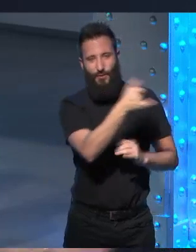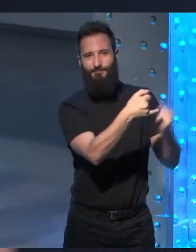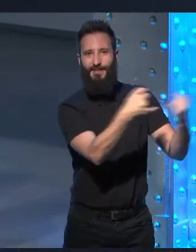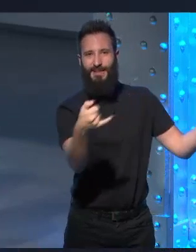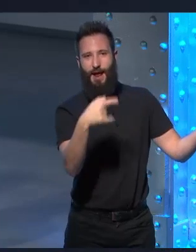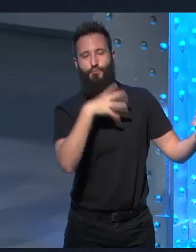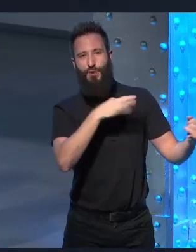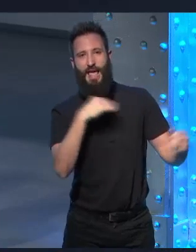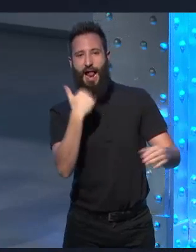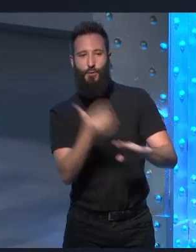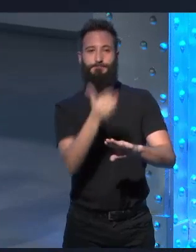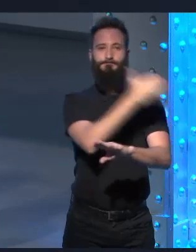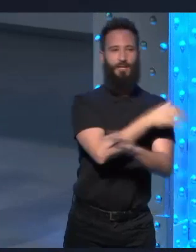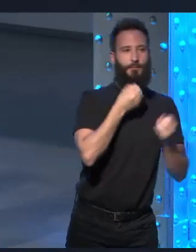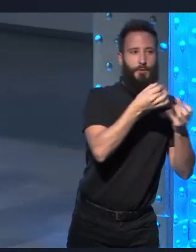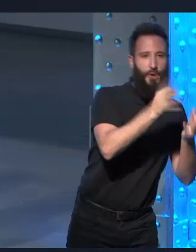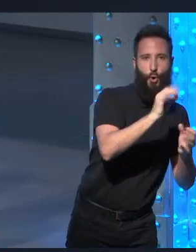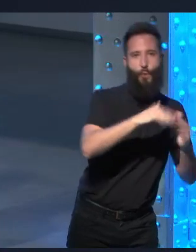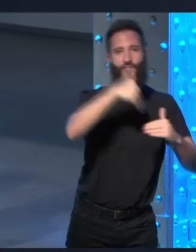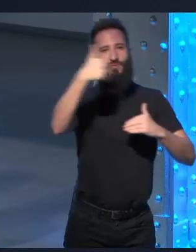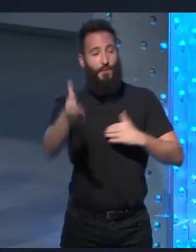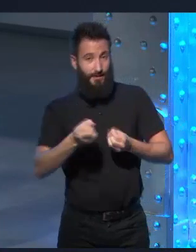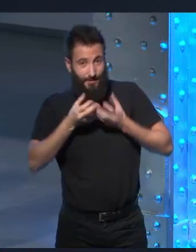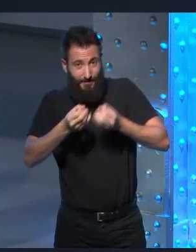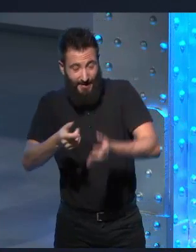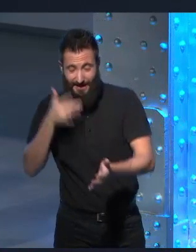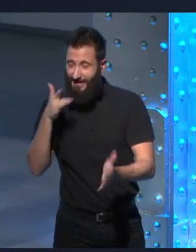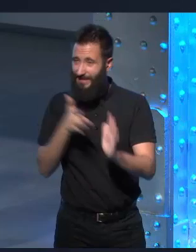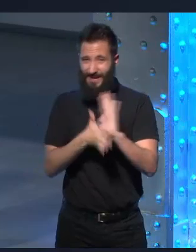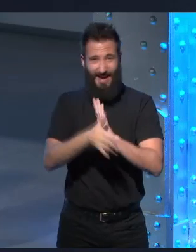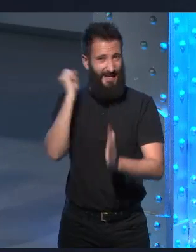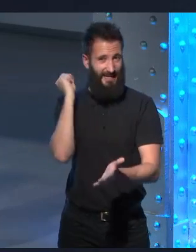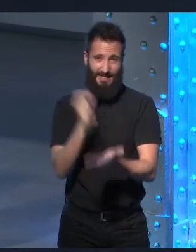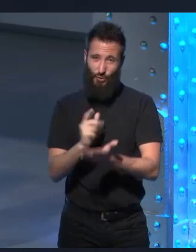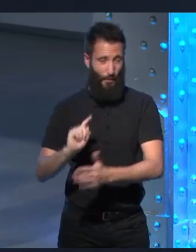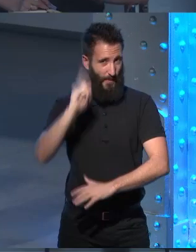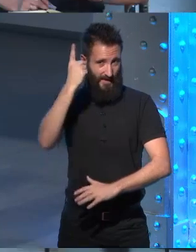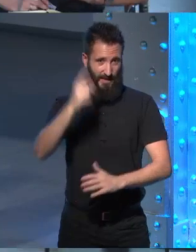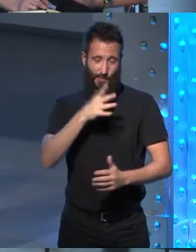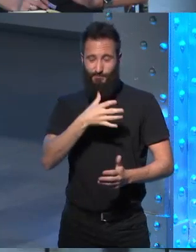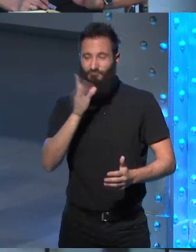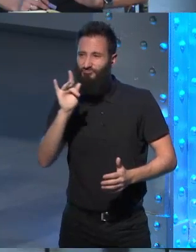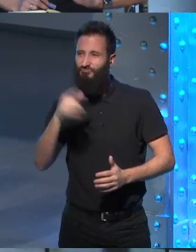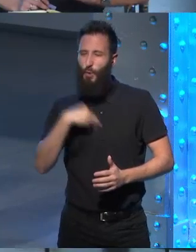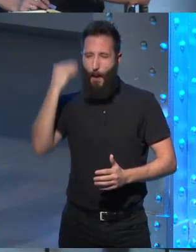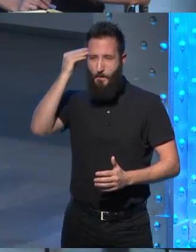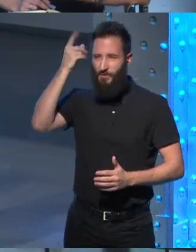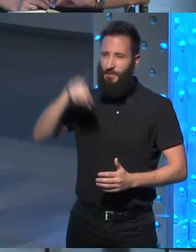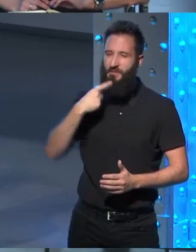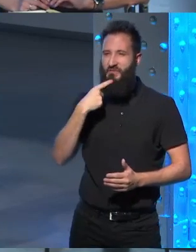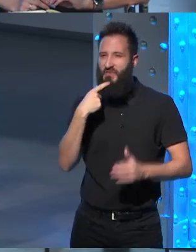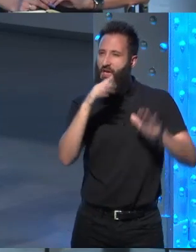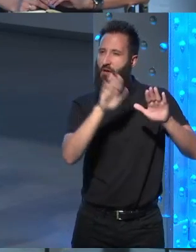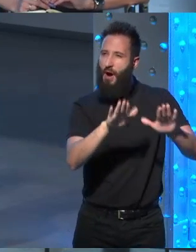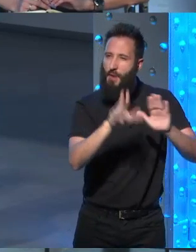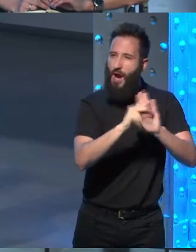partes antes, otras después. Pero creo que ese es de los mayores retos que tenemos. Es un reto, y saber qué es lo que dejas y qué es lo que quitas y qué es lo que